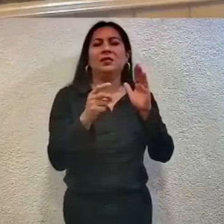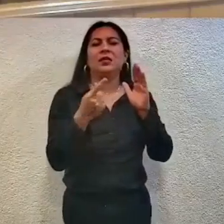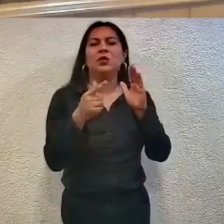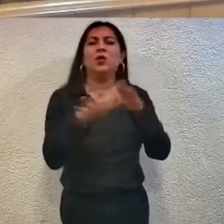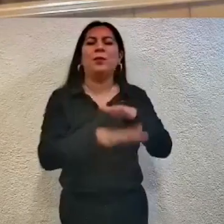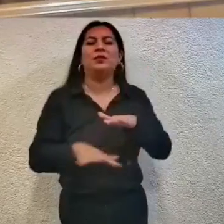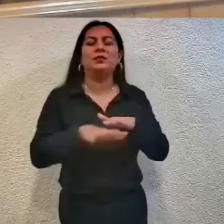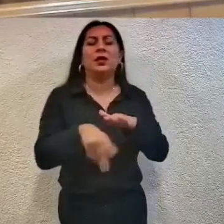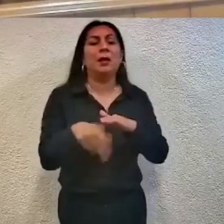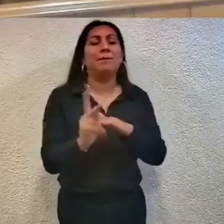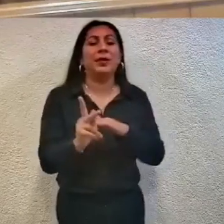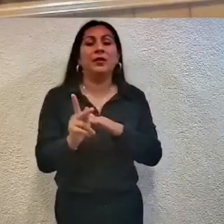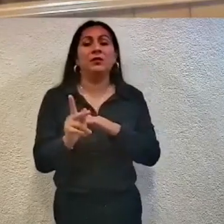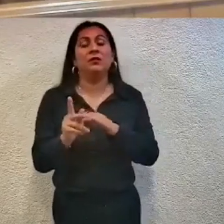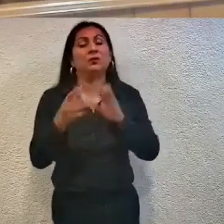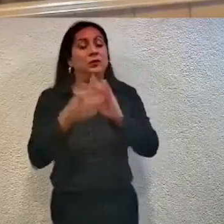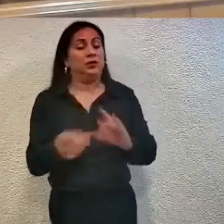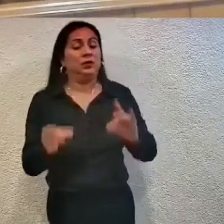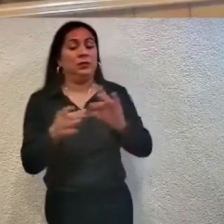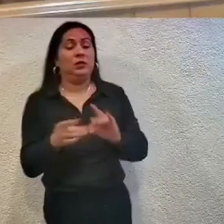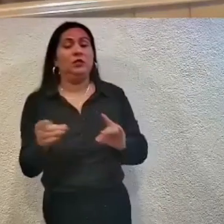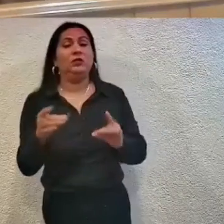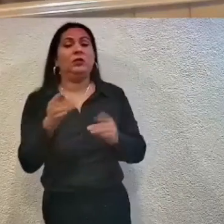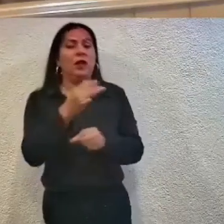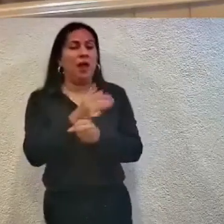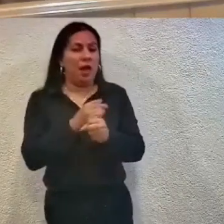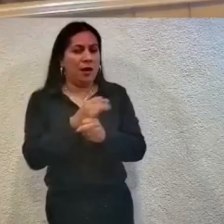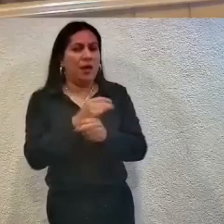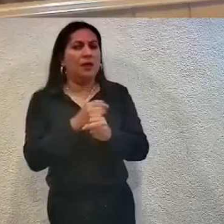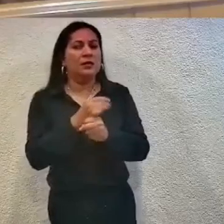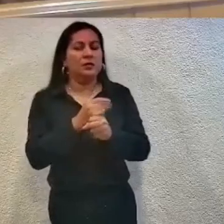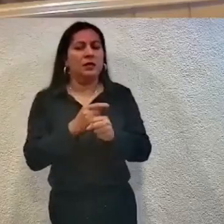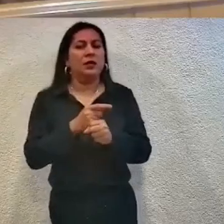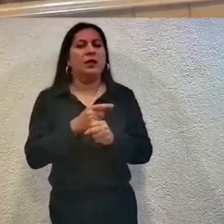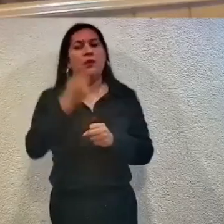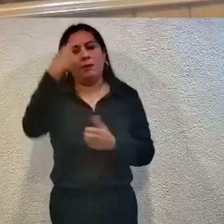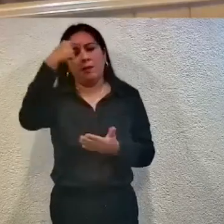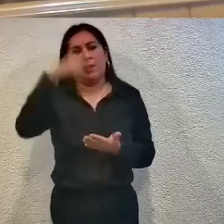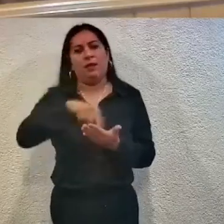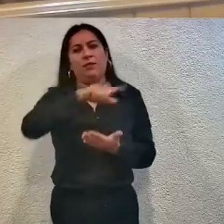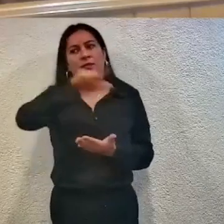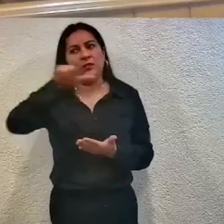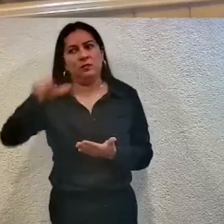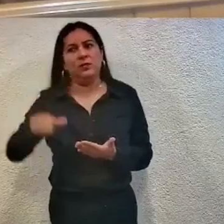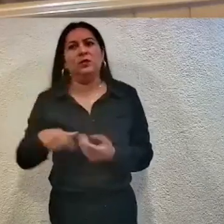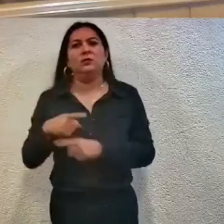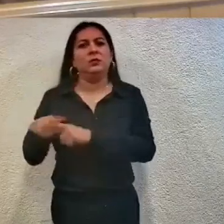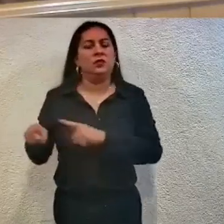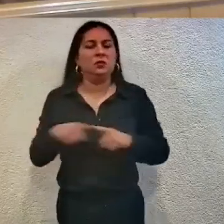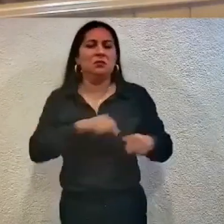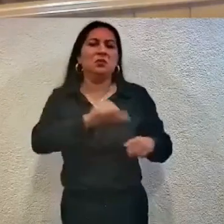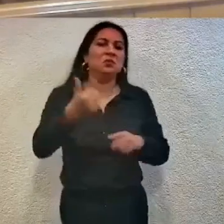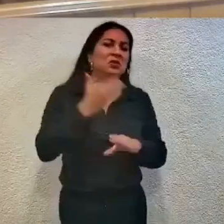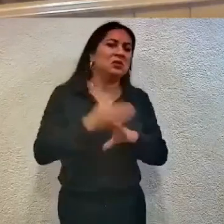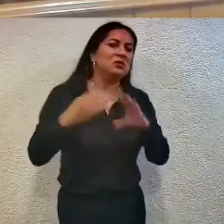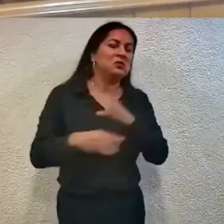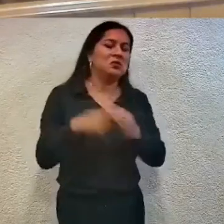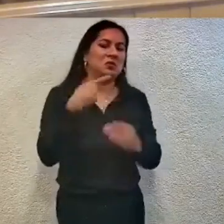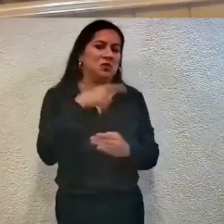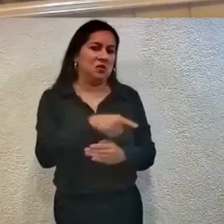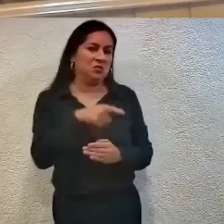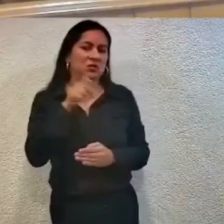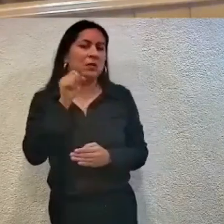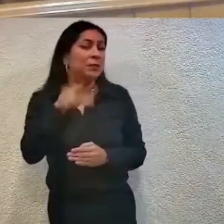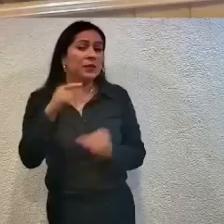casilla 2631 básica, empero se precisó que sería analizada en párrafos subsecuentes por